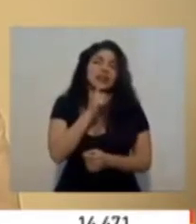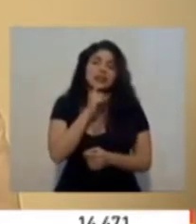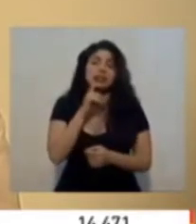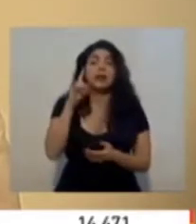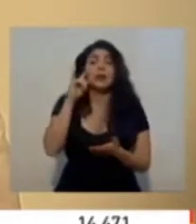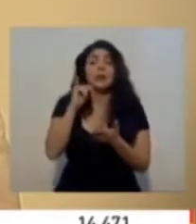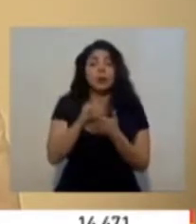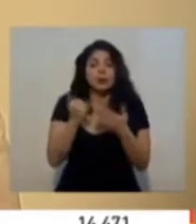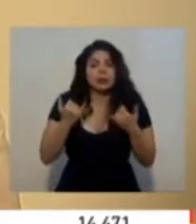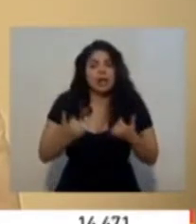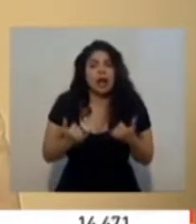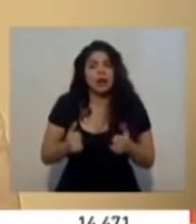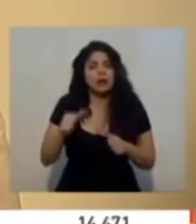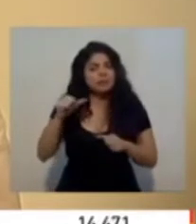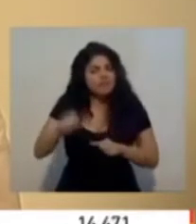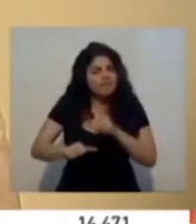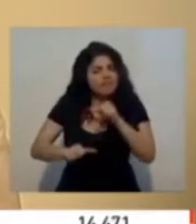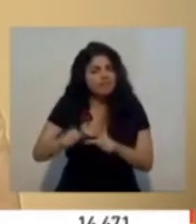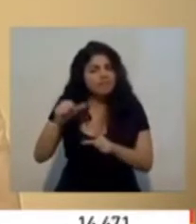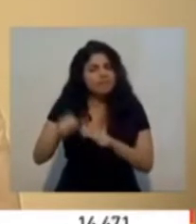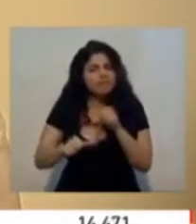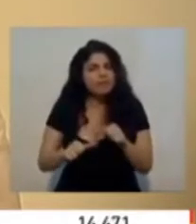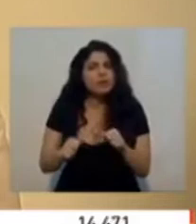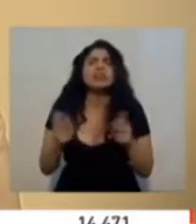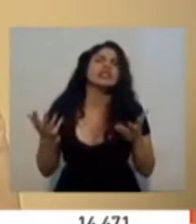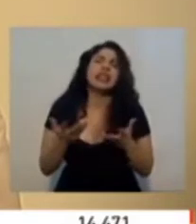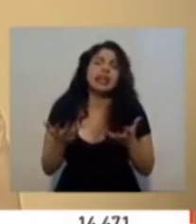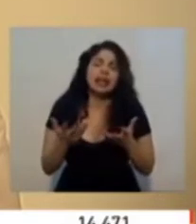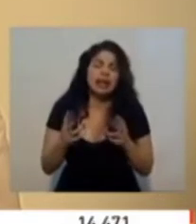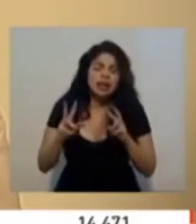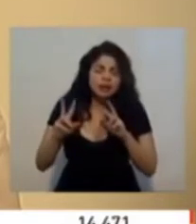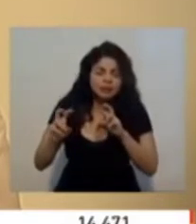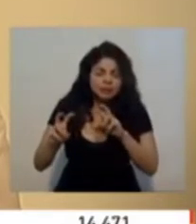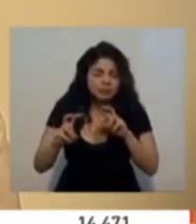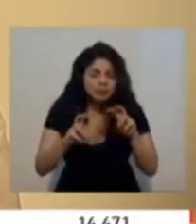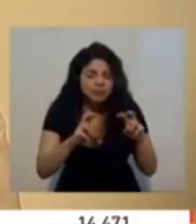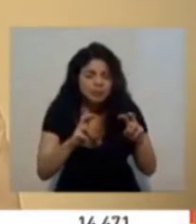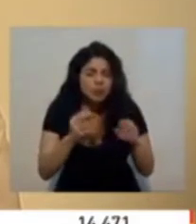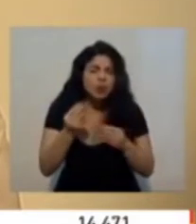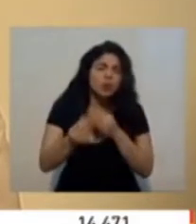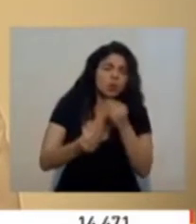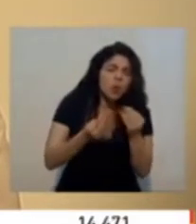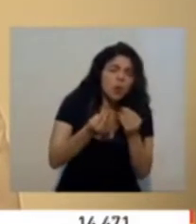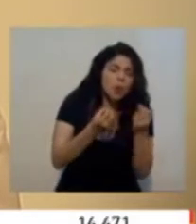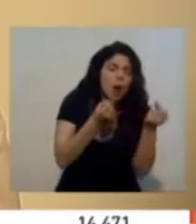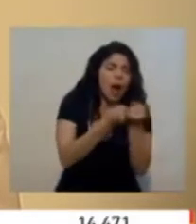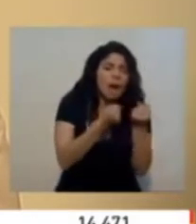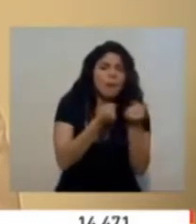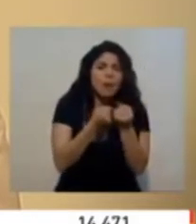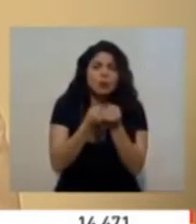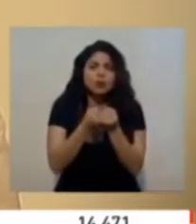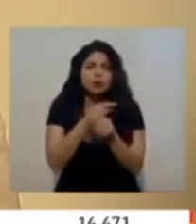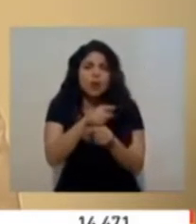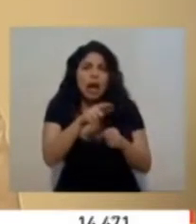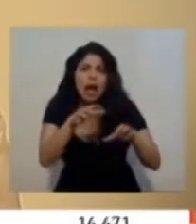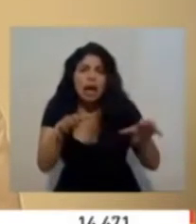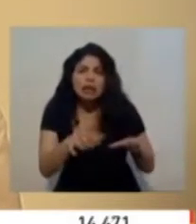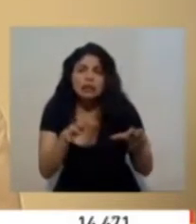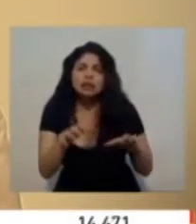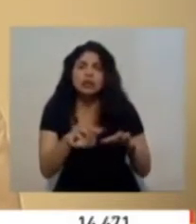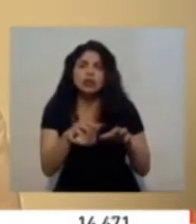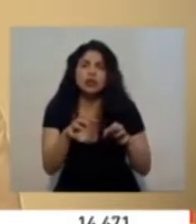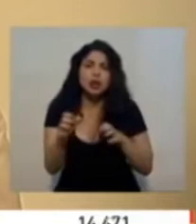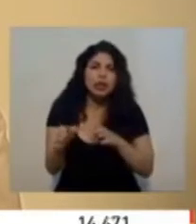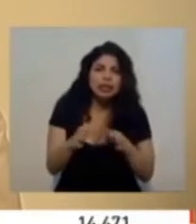por eso el esfuerzo que estamos haciendo en este valorar y apoyar en todas las acciones y las estrategias